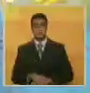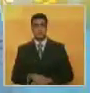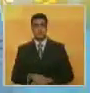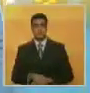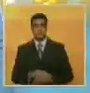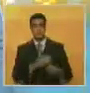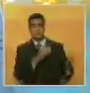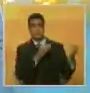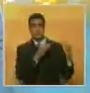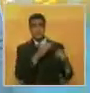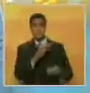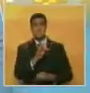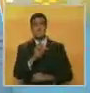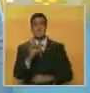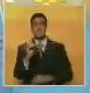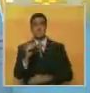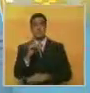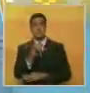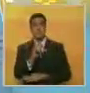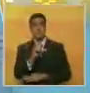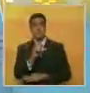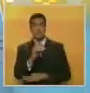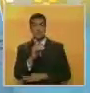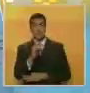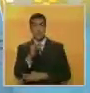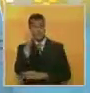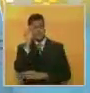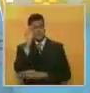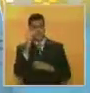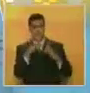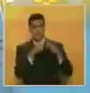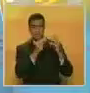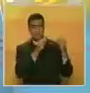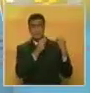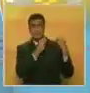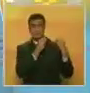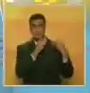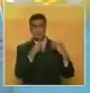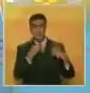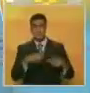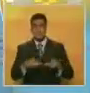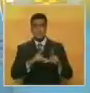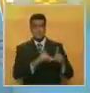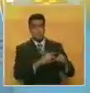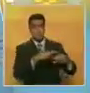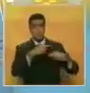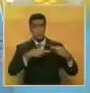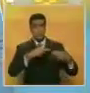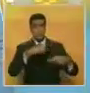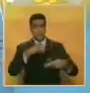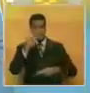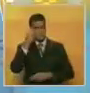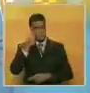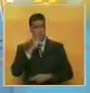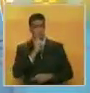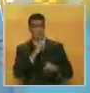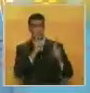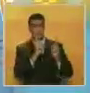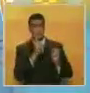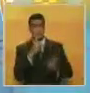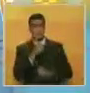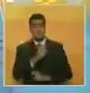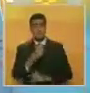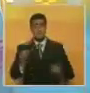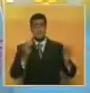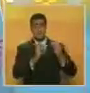Representantes de Fedecámaras Lara manifestaron que solicitarán a las autoridades regionales que se realice un referéndum consultivo. Esto para preguntarle a la población si